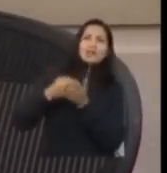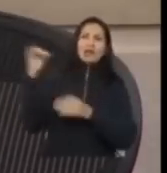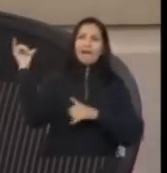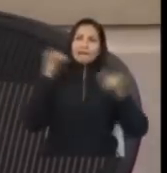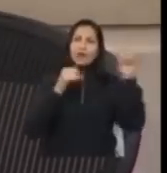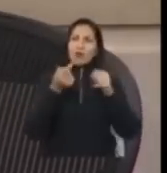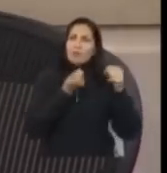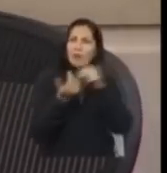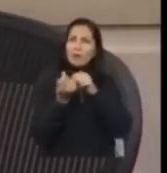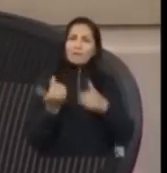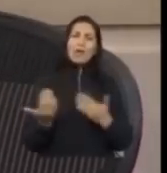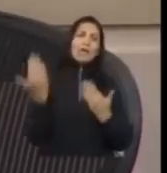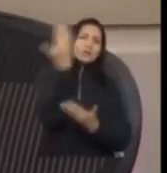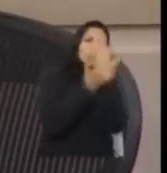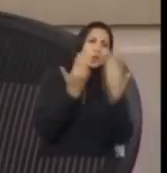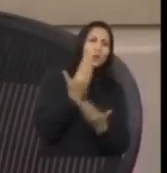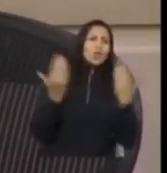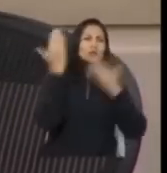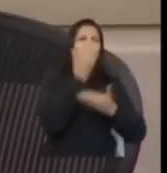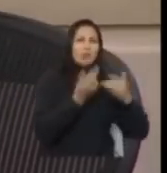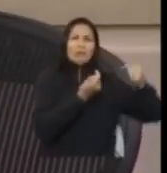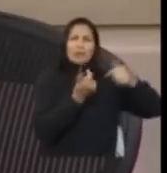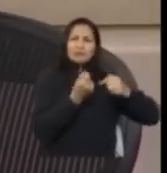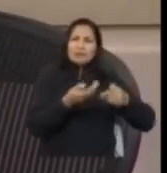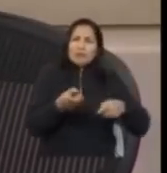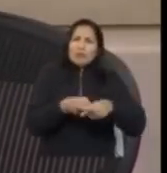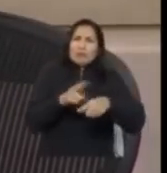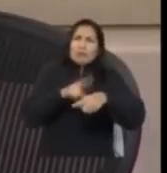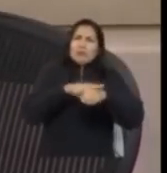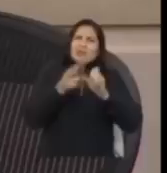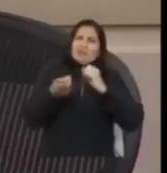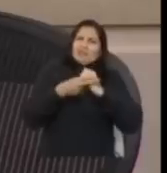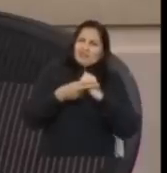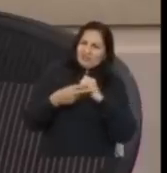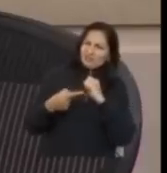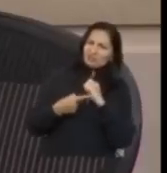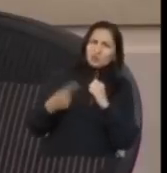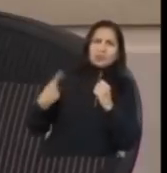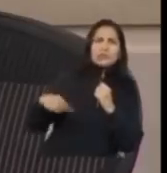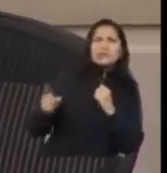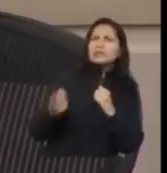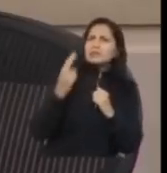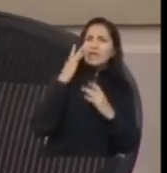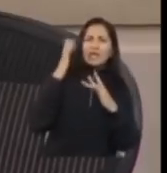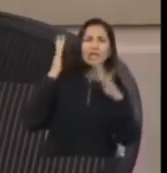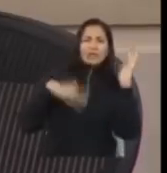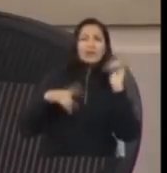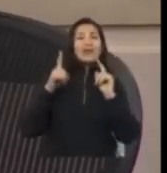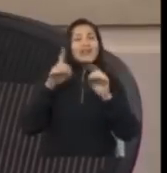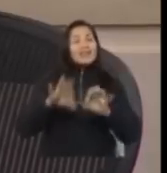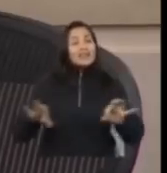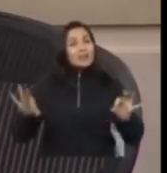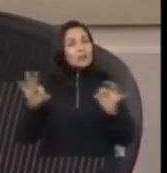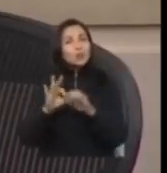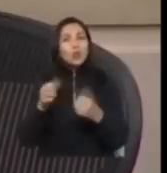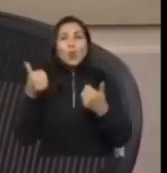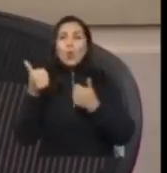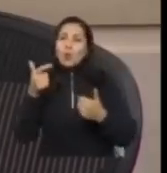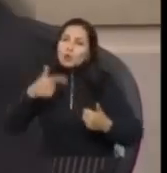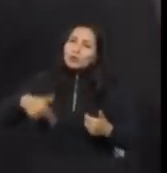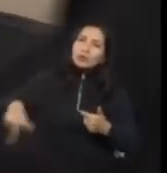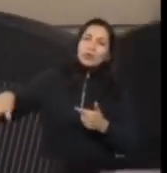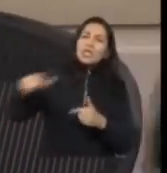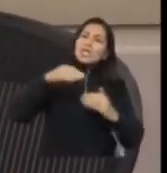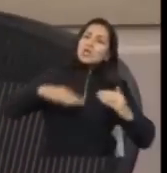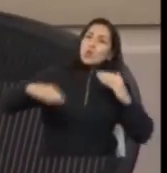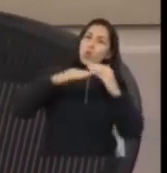viáticos, estudios de los estudios. Yo creo que allí hay que ser coherentes. Esta medida funcionará siempre y cuando hay un anuncio